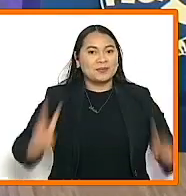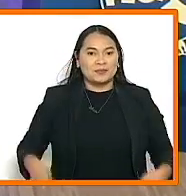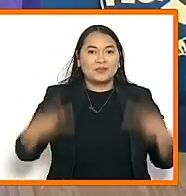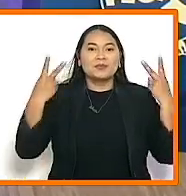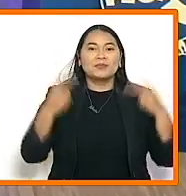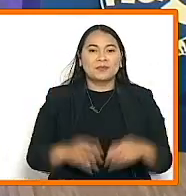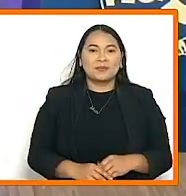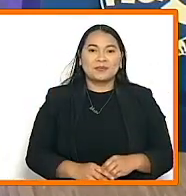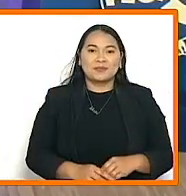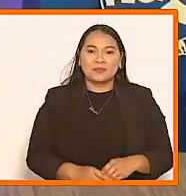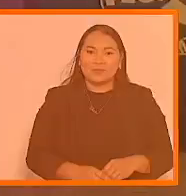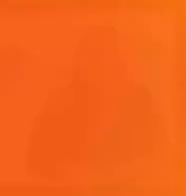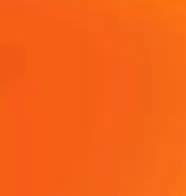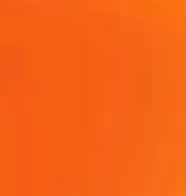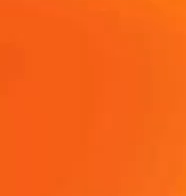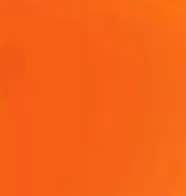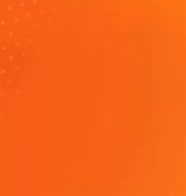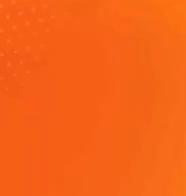vida